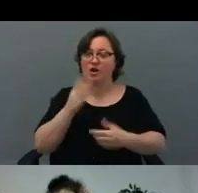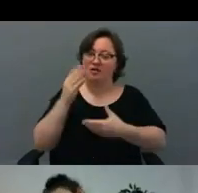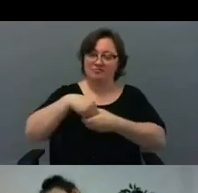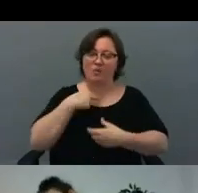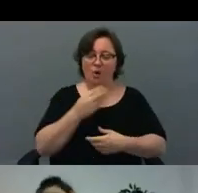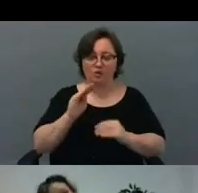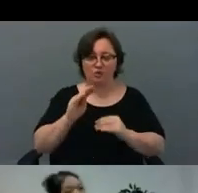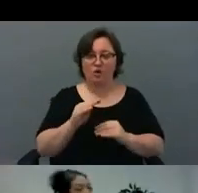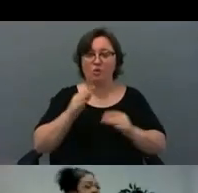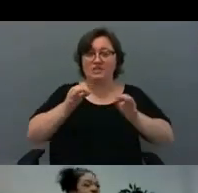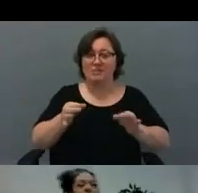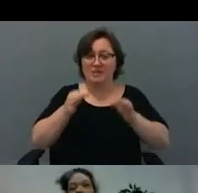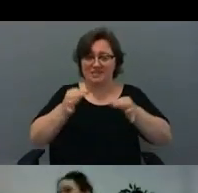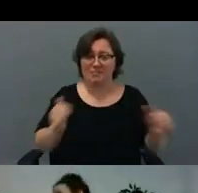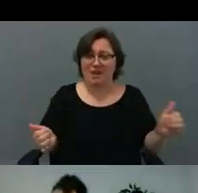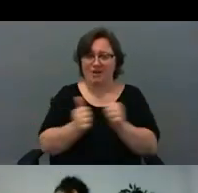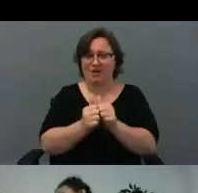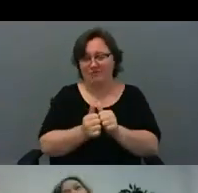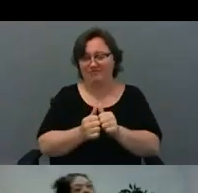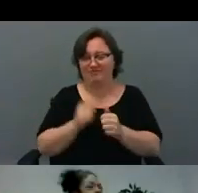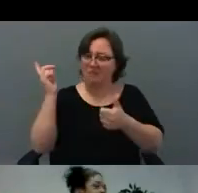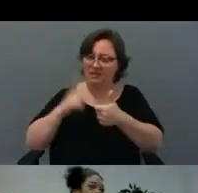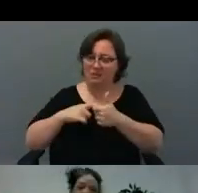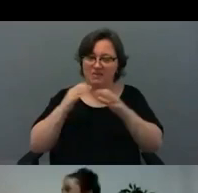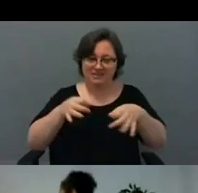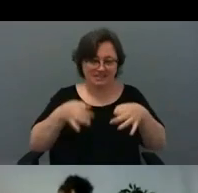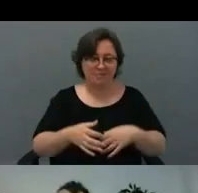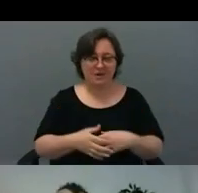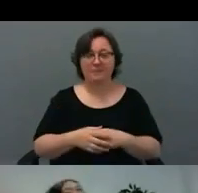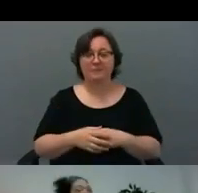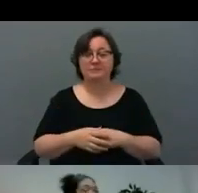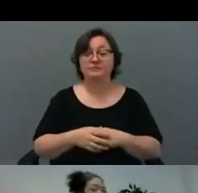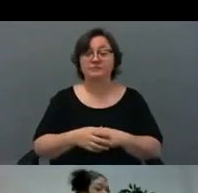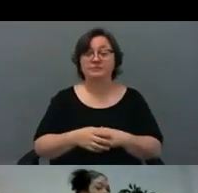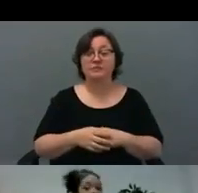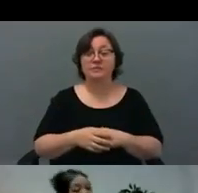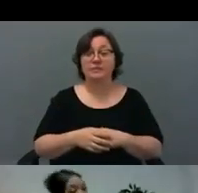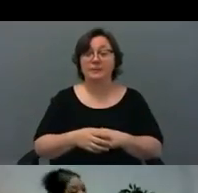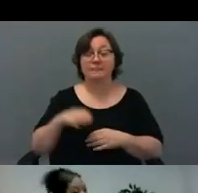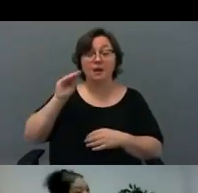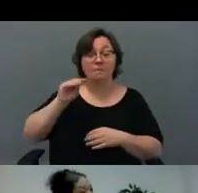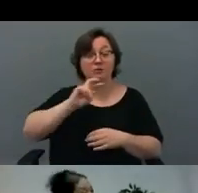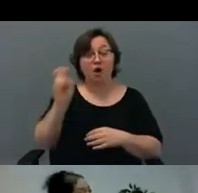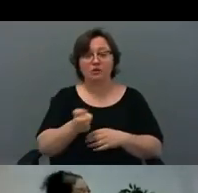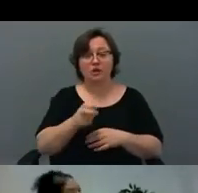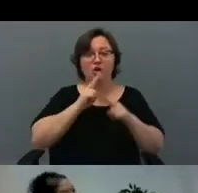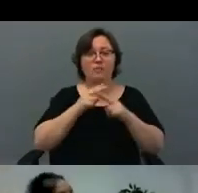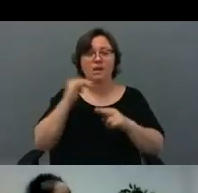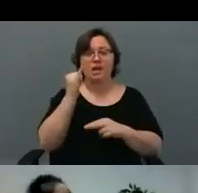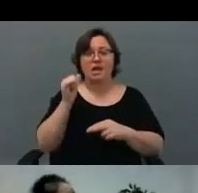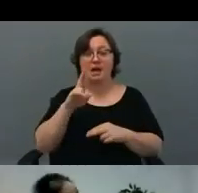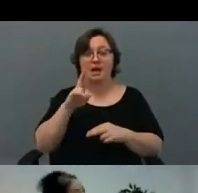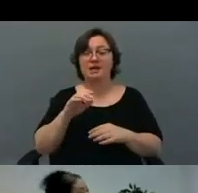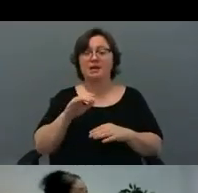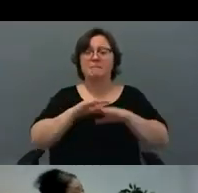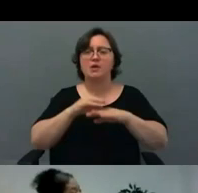por estar siempre con nosotros y con nosotras. Nos pregunta... Javier nos decía, perdonad, ¿qué es